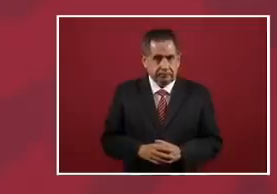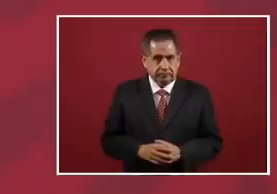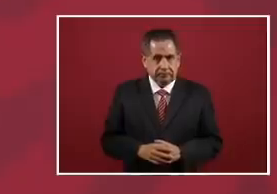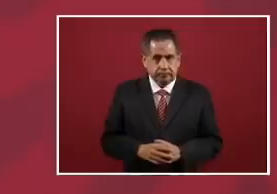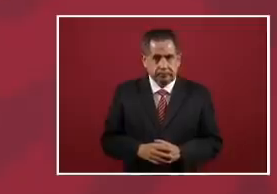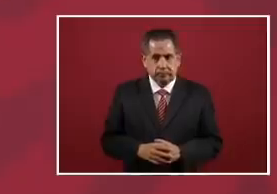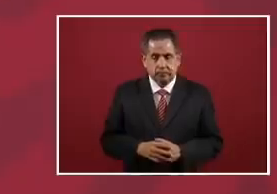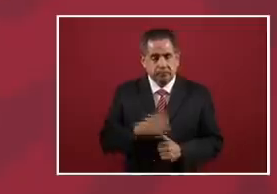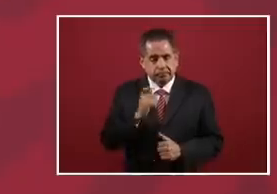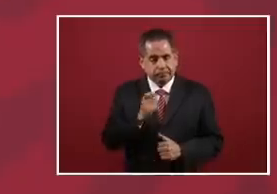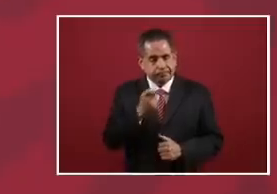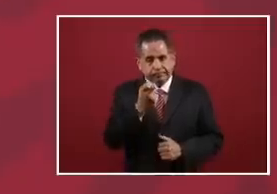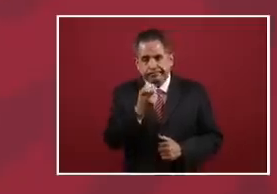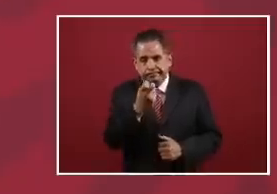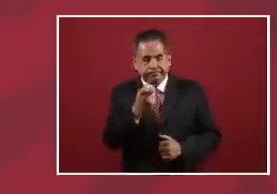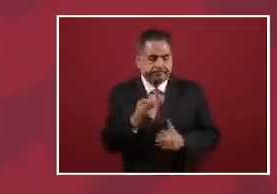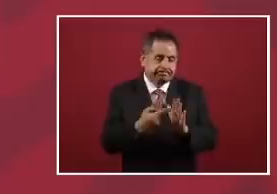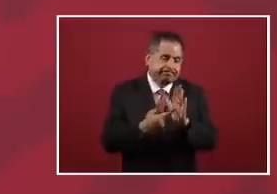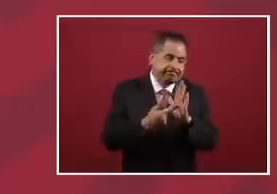sirve para caracterizar